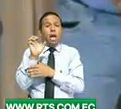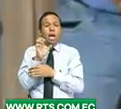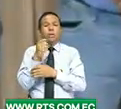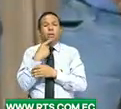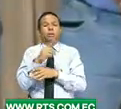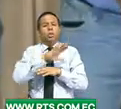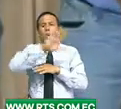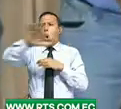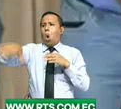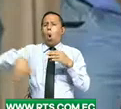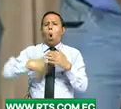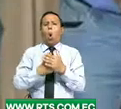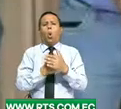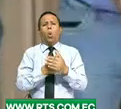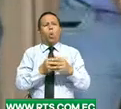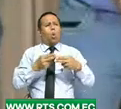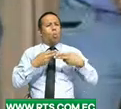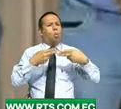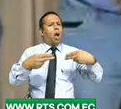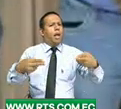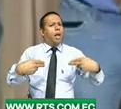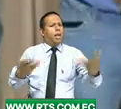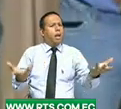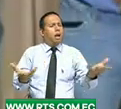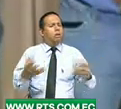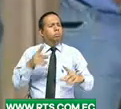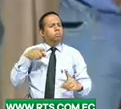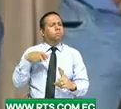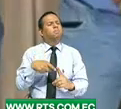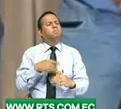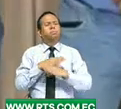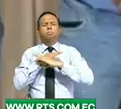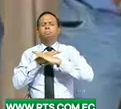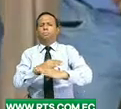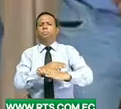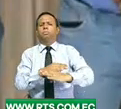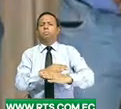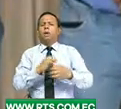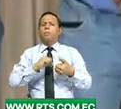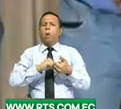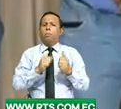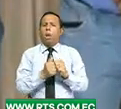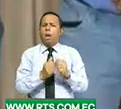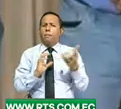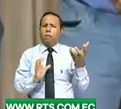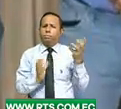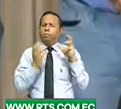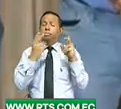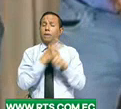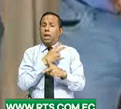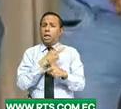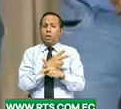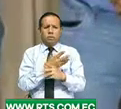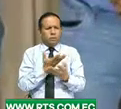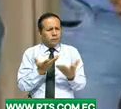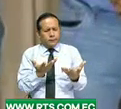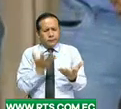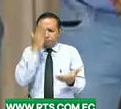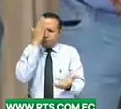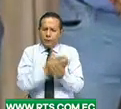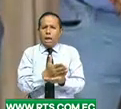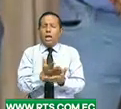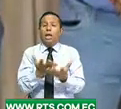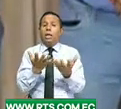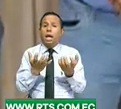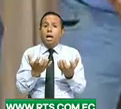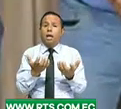a todo el territorio del cantón Huaquillas para enfrentar las contingencias derivadas del incremento de muertes